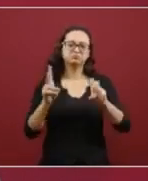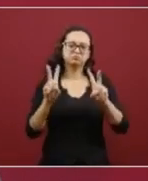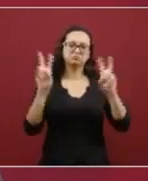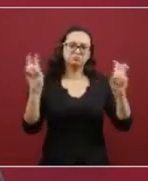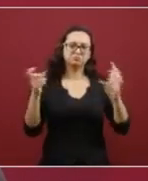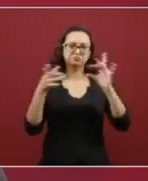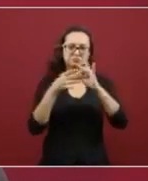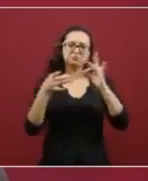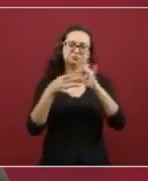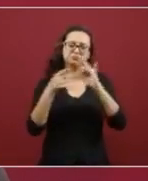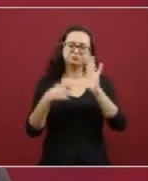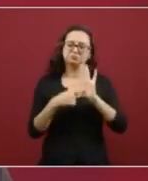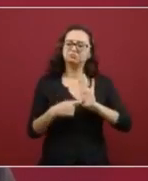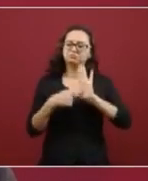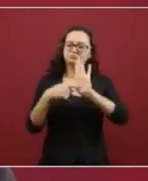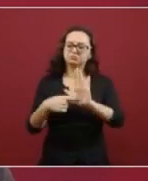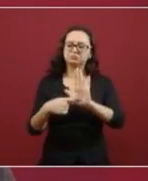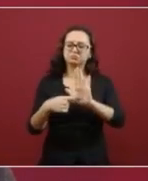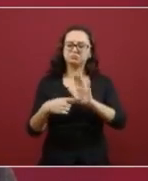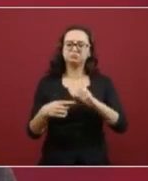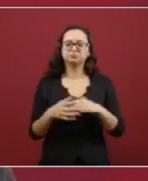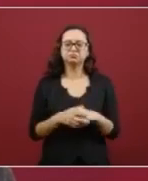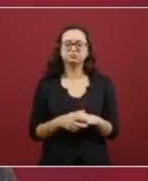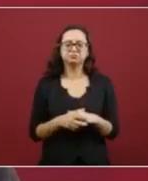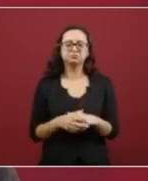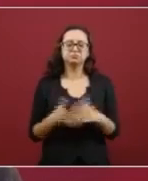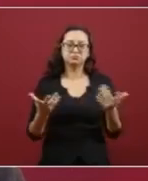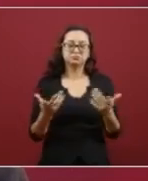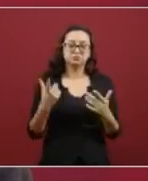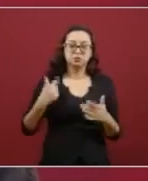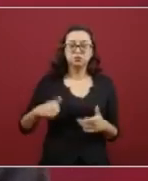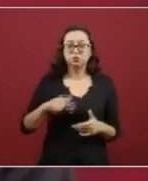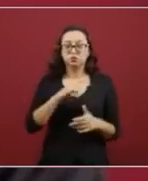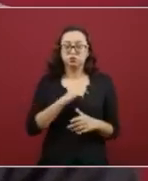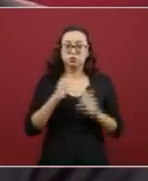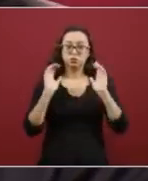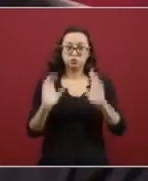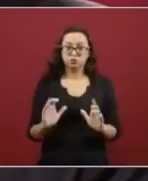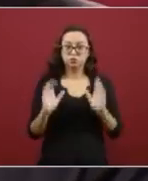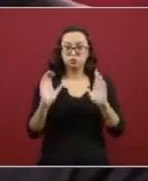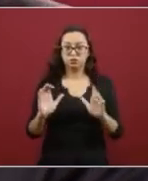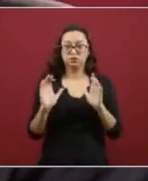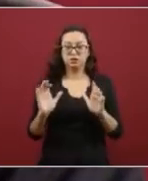asunto, que estamos cuidando mucho por razones